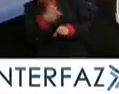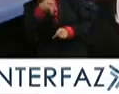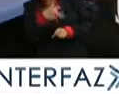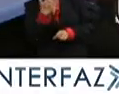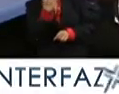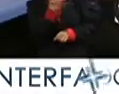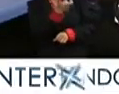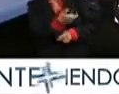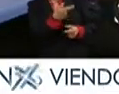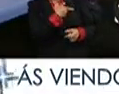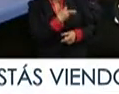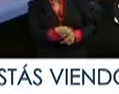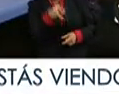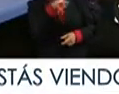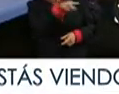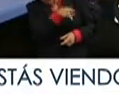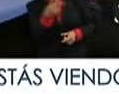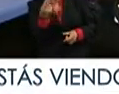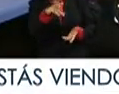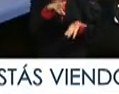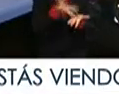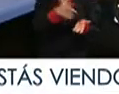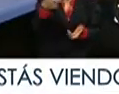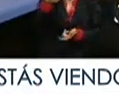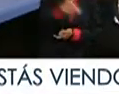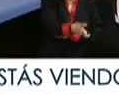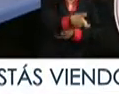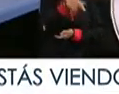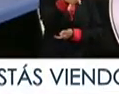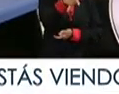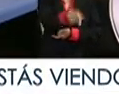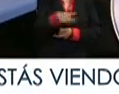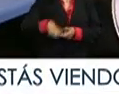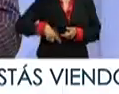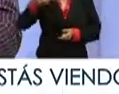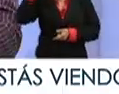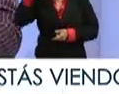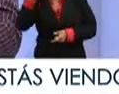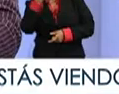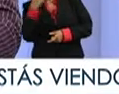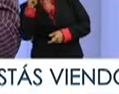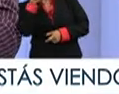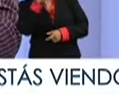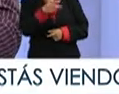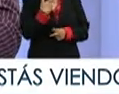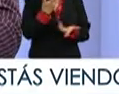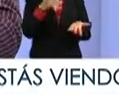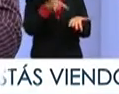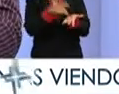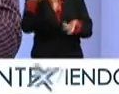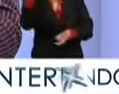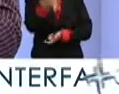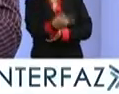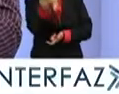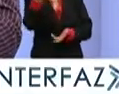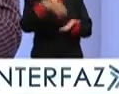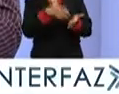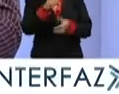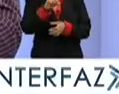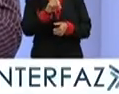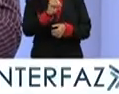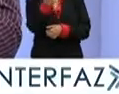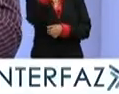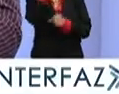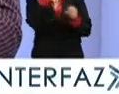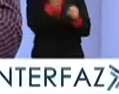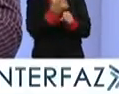bajos recursos y que necesitan de ese apoyo. Y ya ahí el gobierno de México los apoya con $1,000